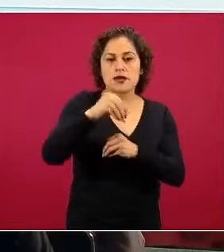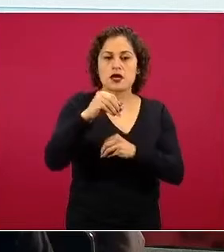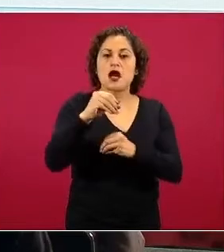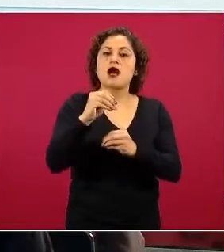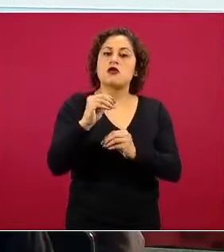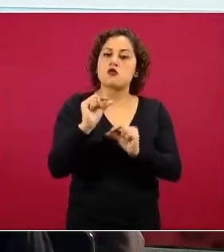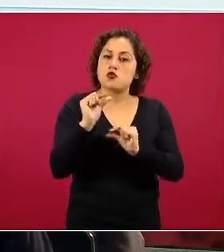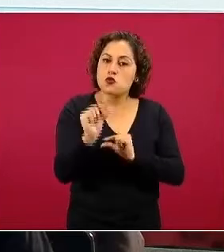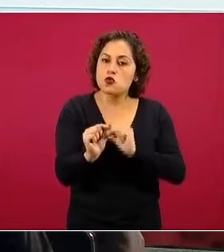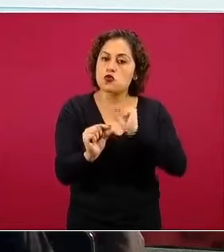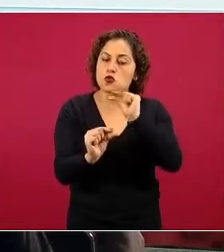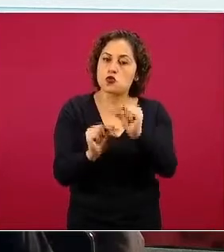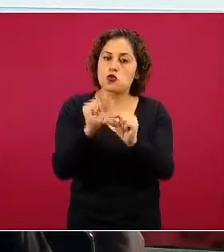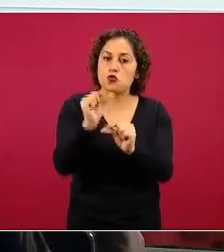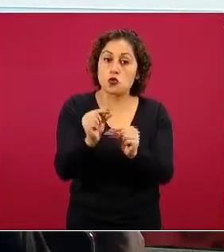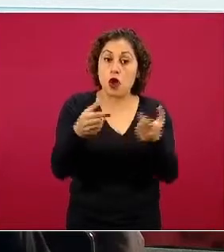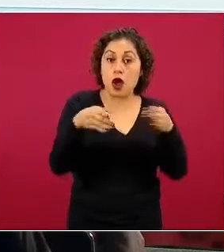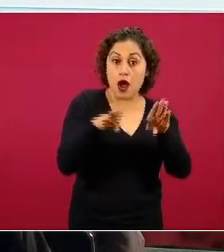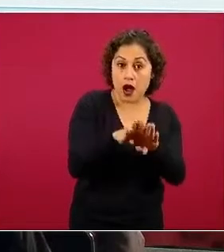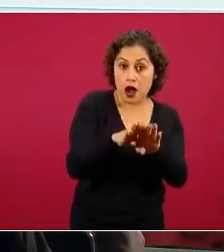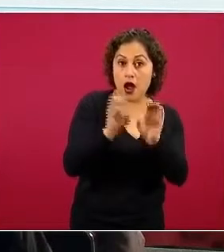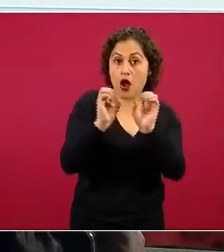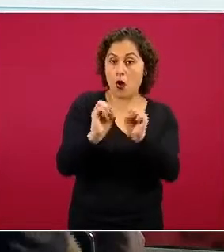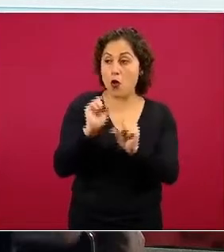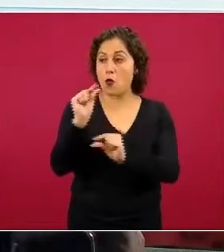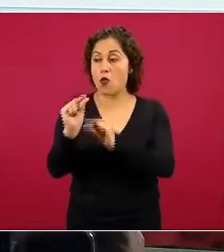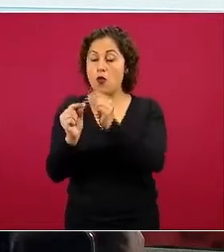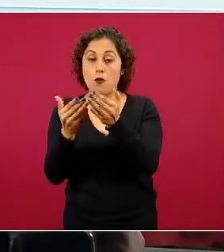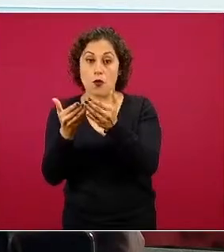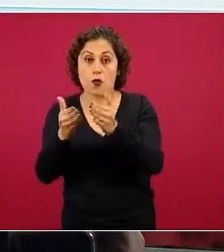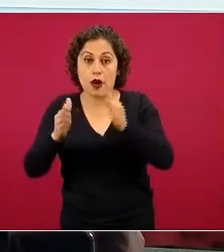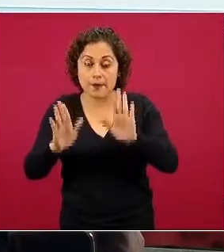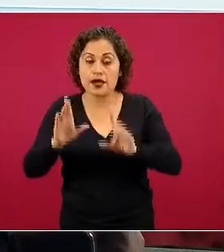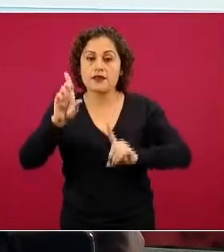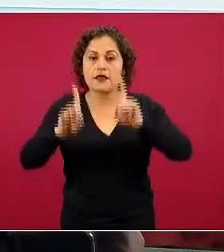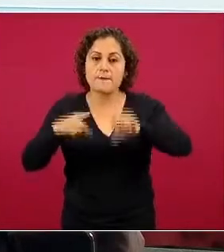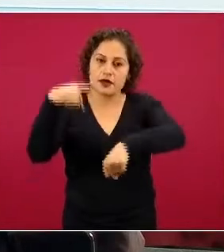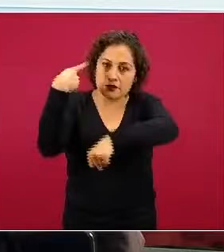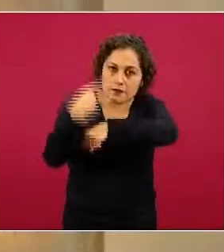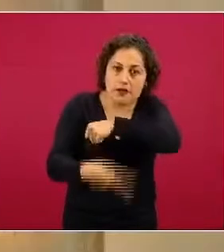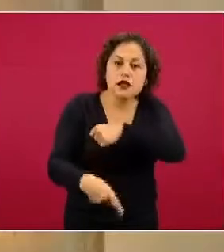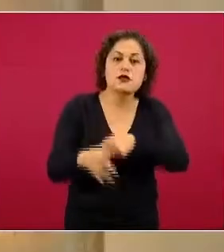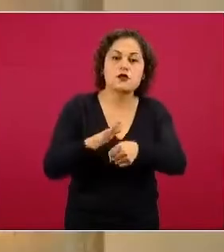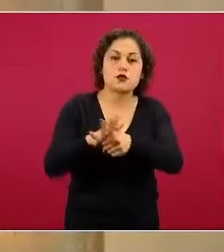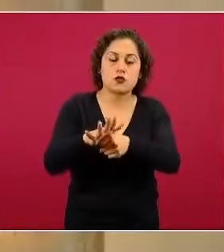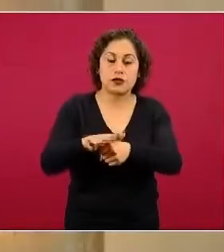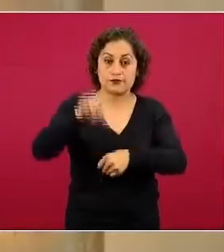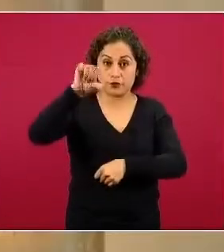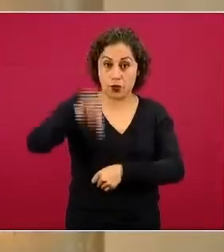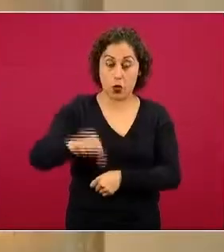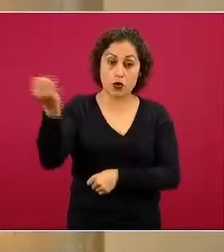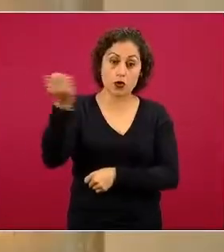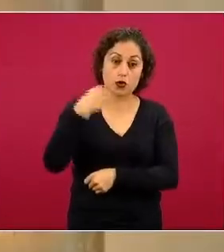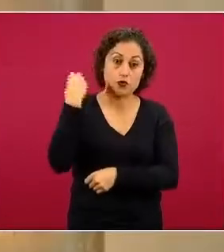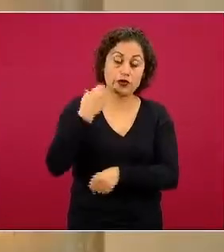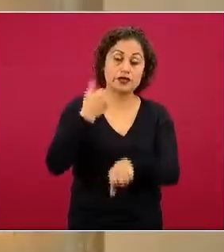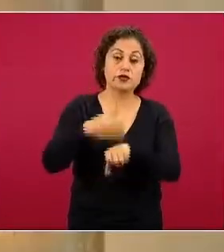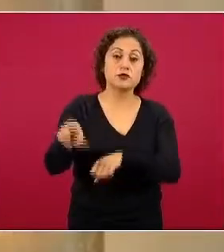disminuidas o cerradas de acuerdo al riesgo del que se trate. Esta es la conferencia vespertina